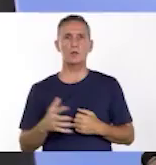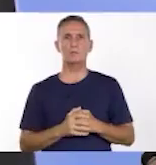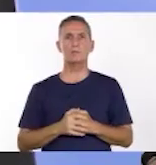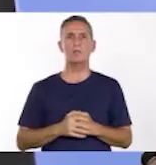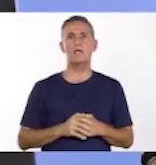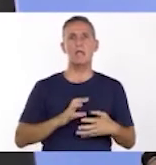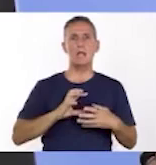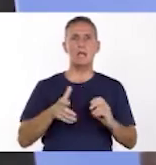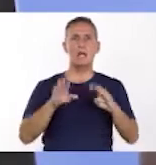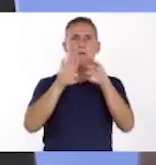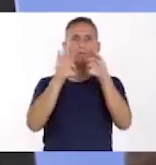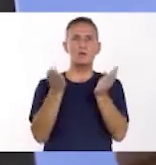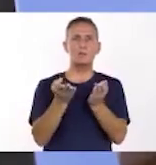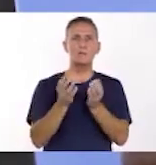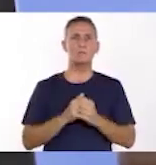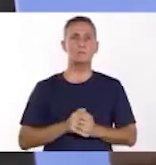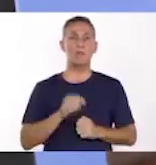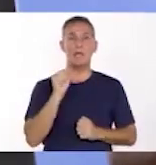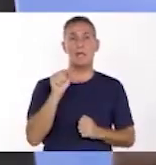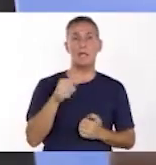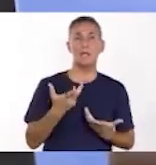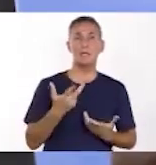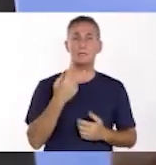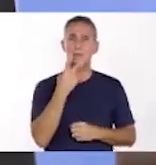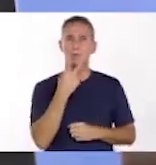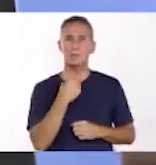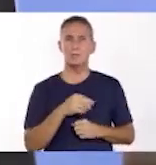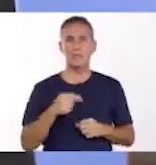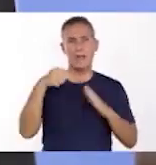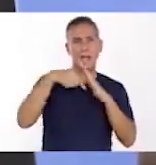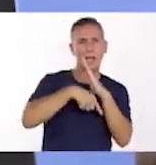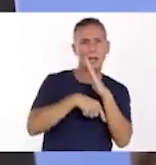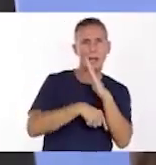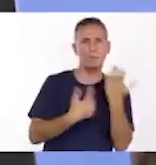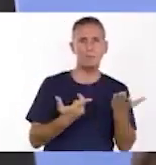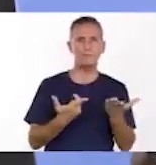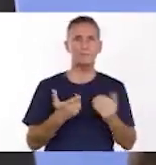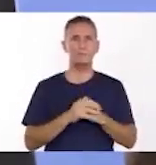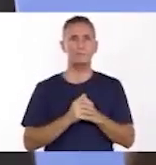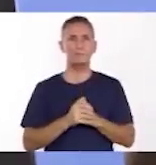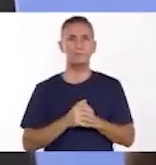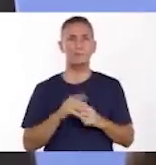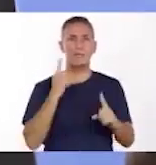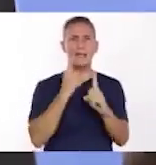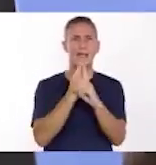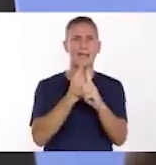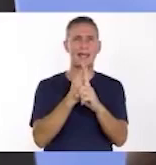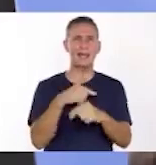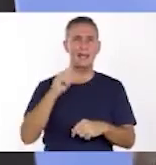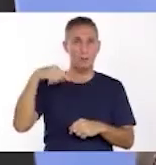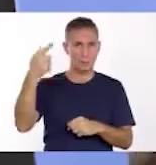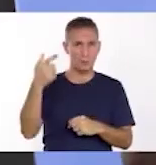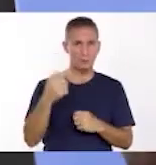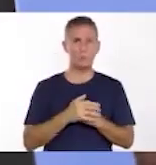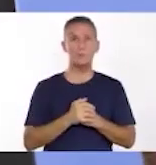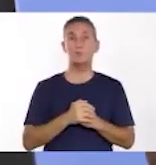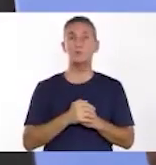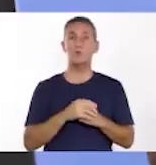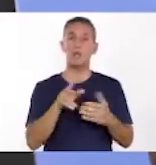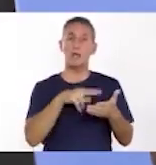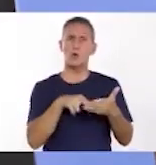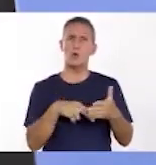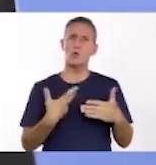cosmopolitismo. Ahora, esto lo vamos bien a profundizar en el encuentro que viene con